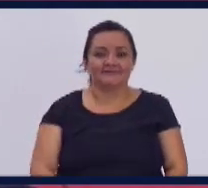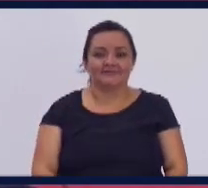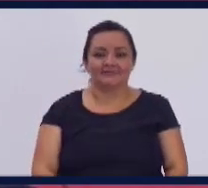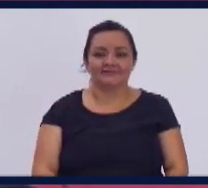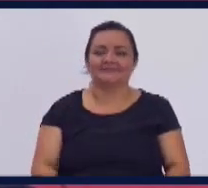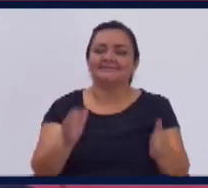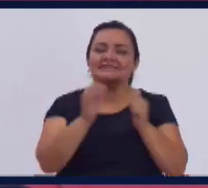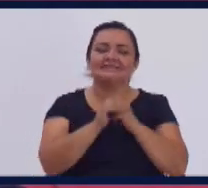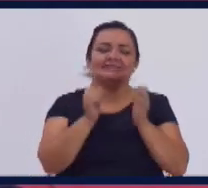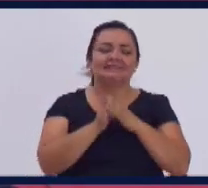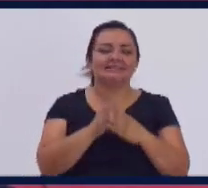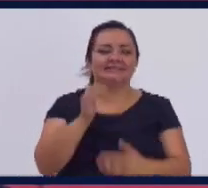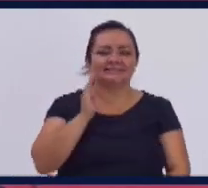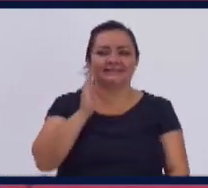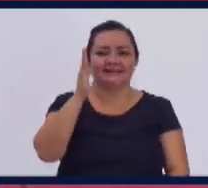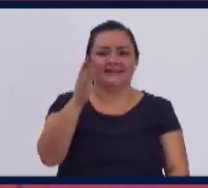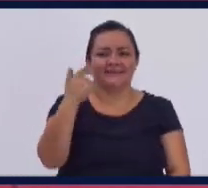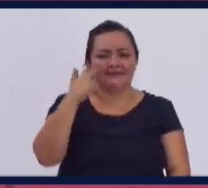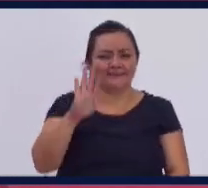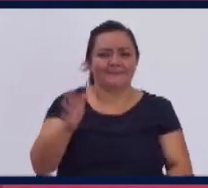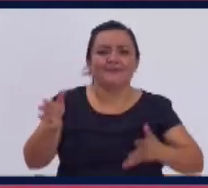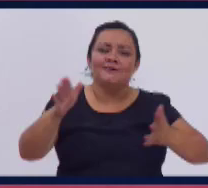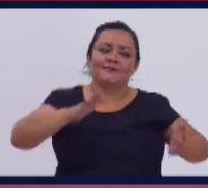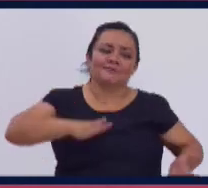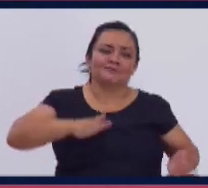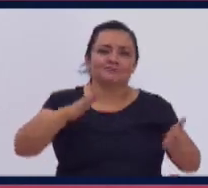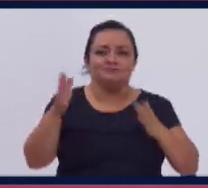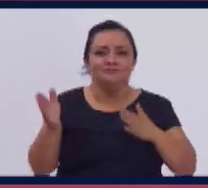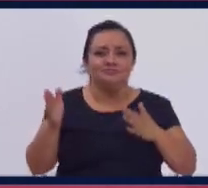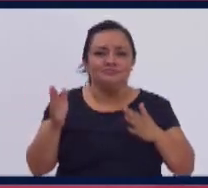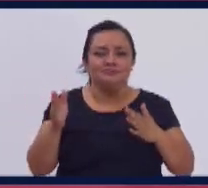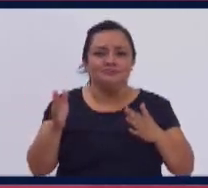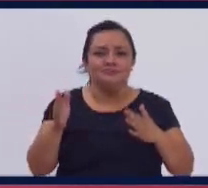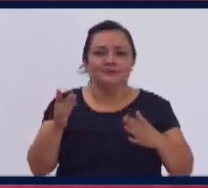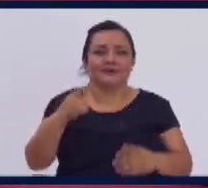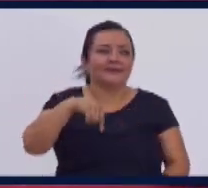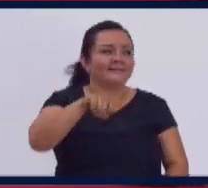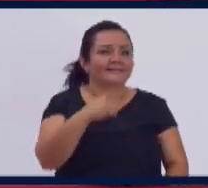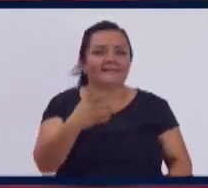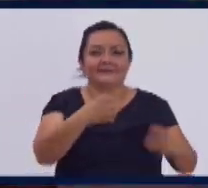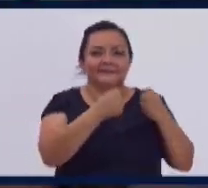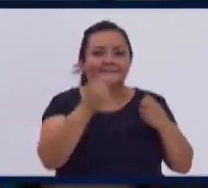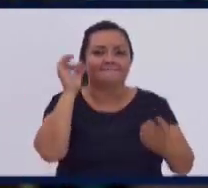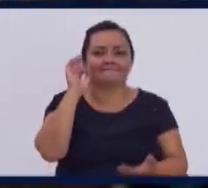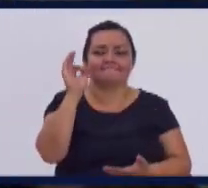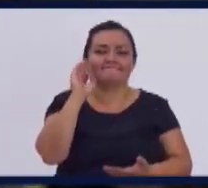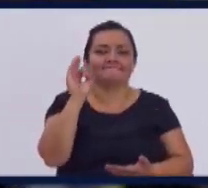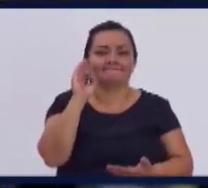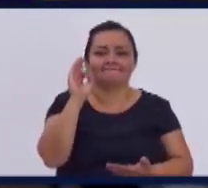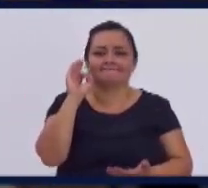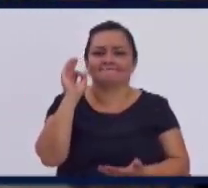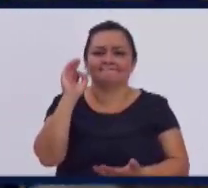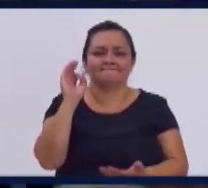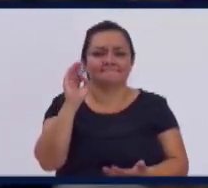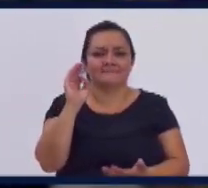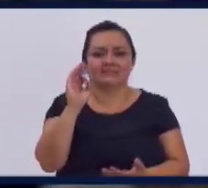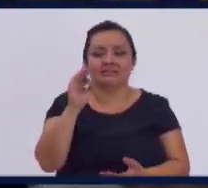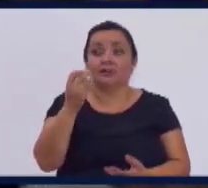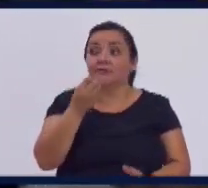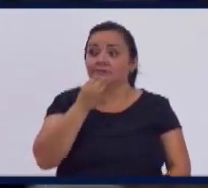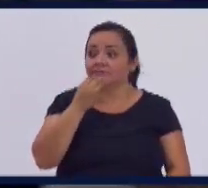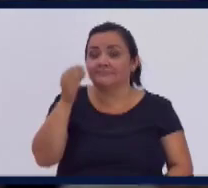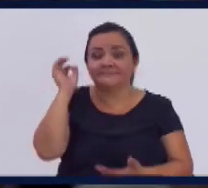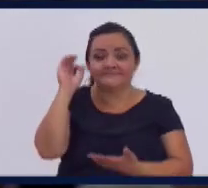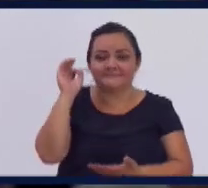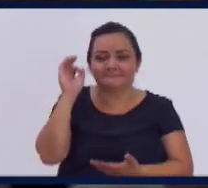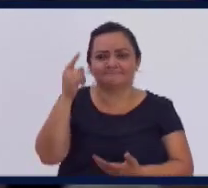El problema era cuando estábamos bautizando y convirtiendo personas a Cristo y yendo a los penales y yendo a las Bartolinas y visitando a los ancianos